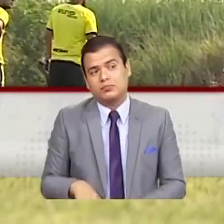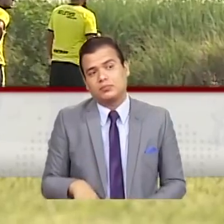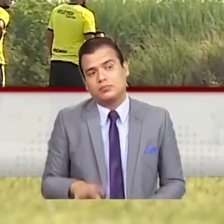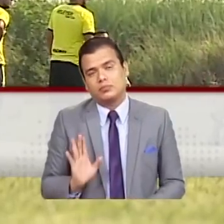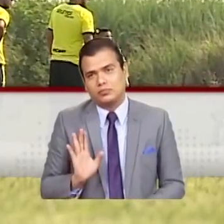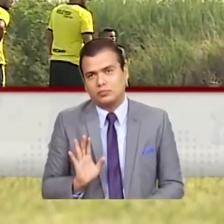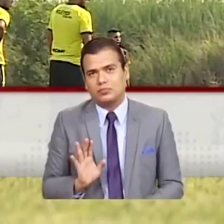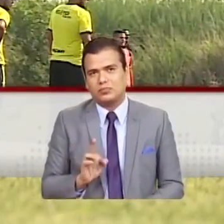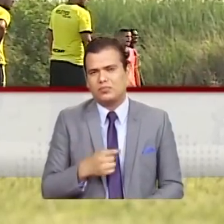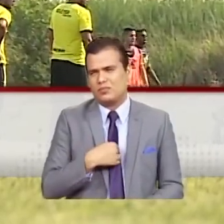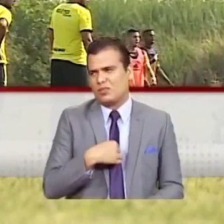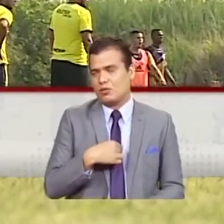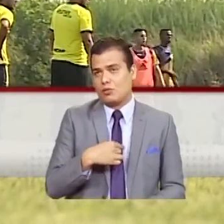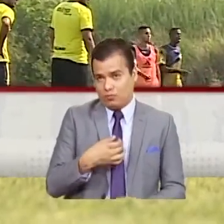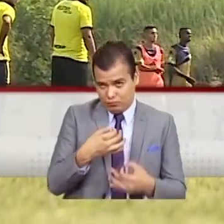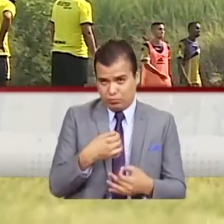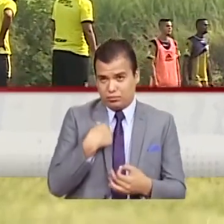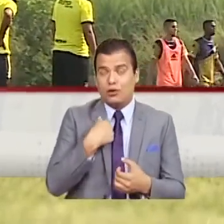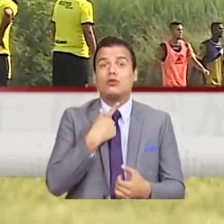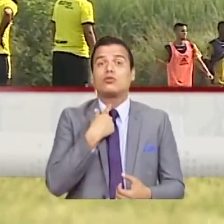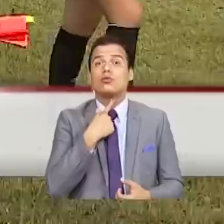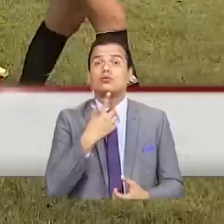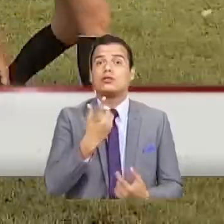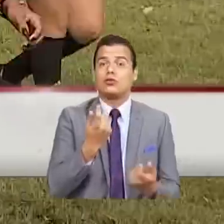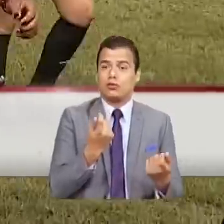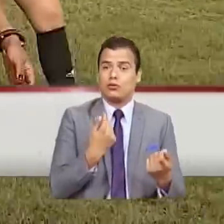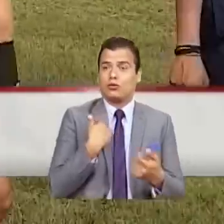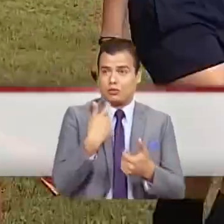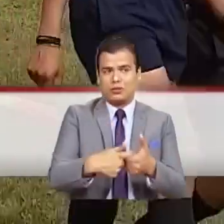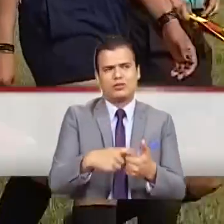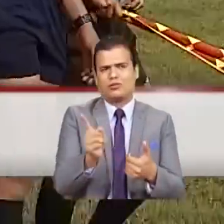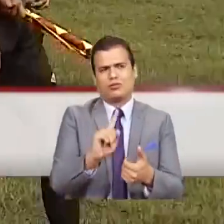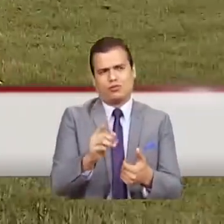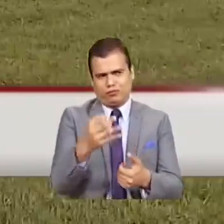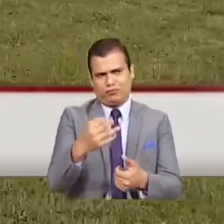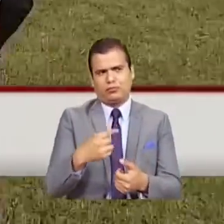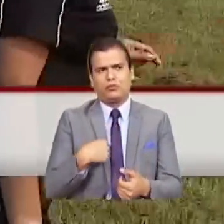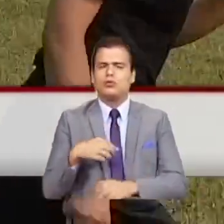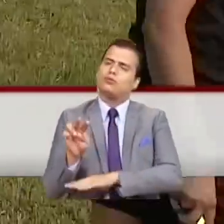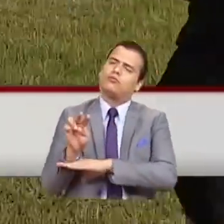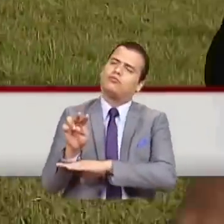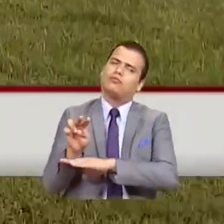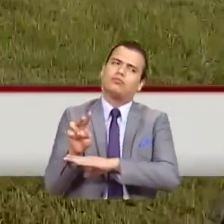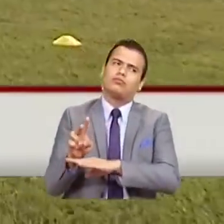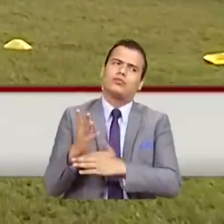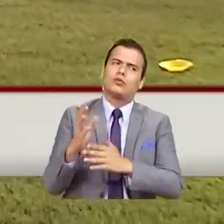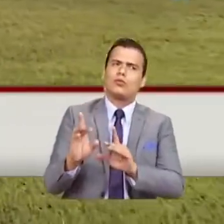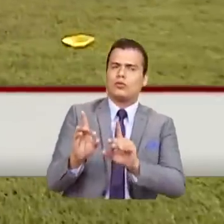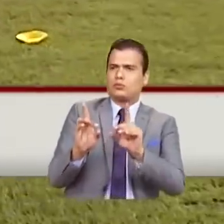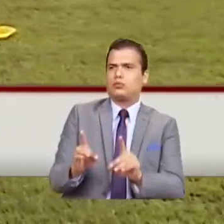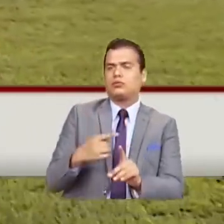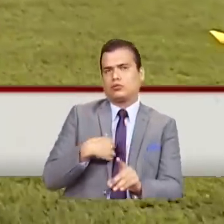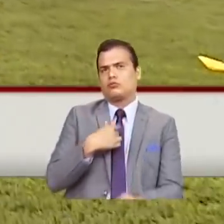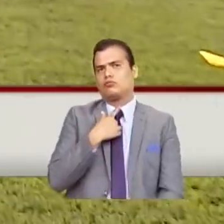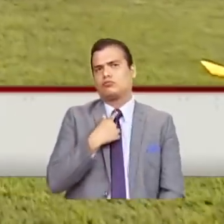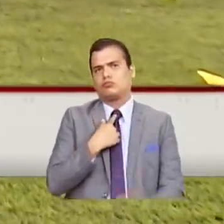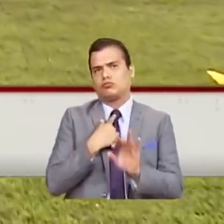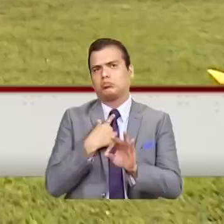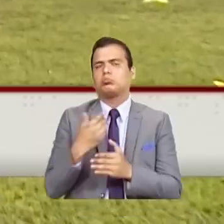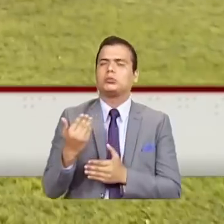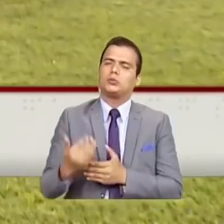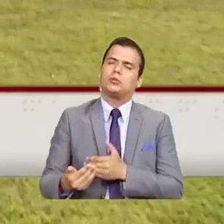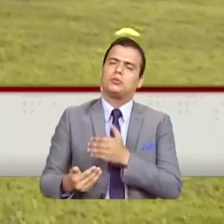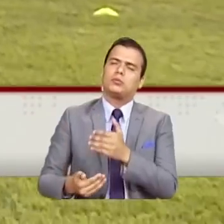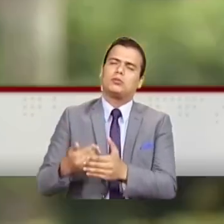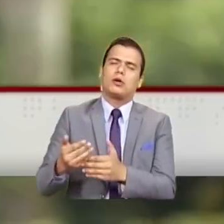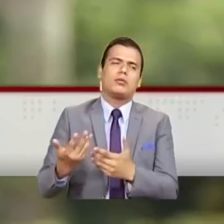pero pues nunca me gustó jugarlo, sino arbitrar, ver cómo tomaban esas decisiones dentro del campo. Y así